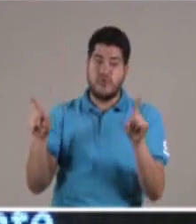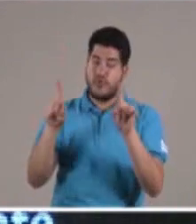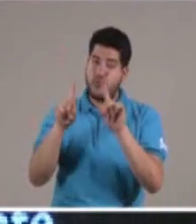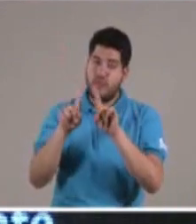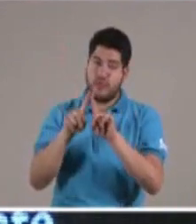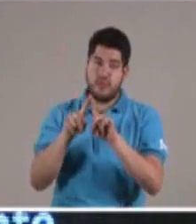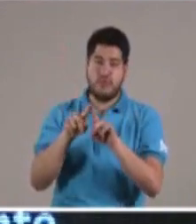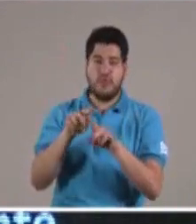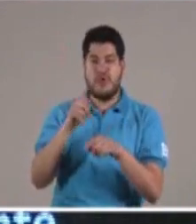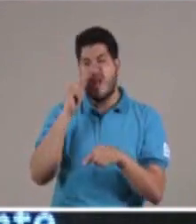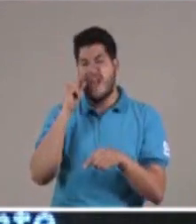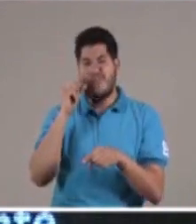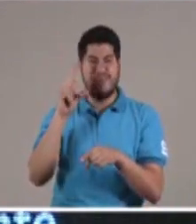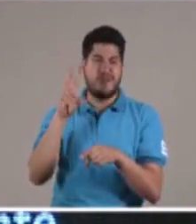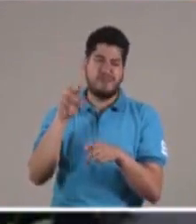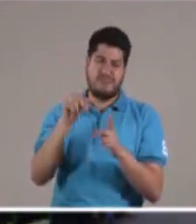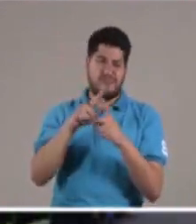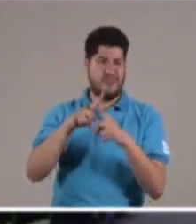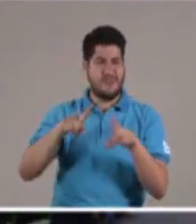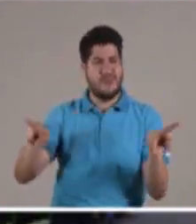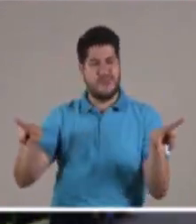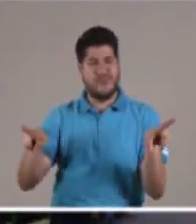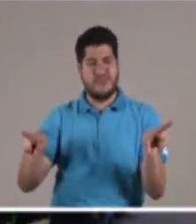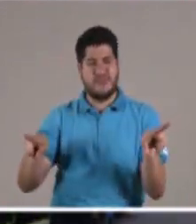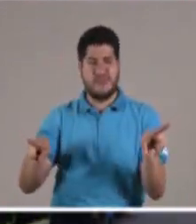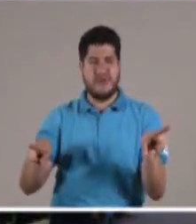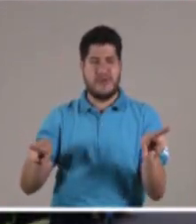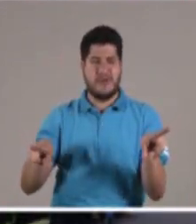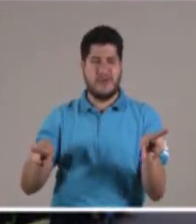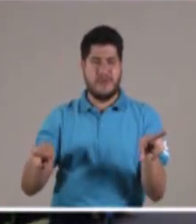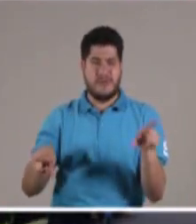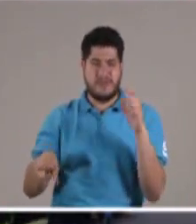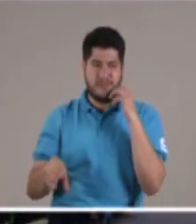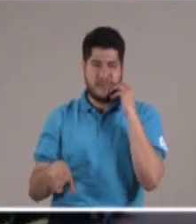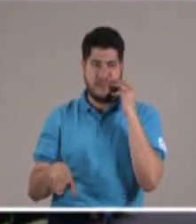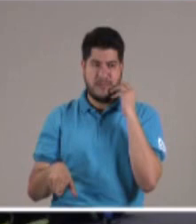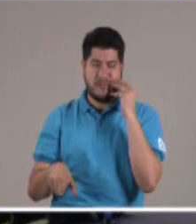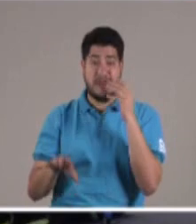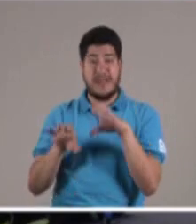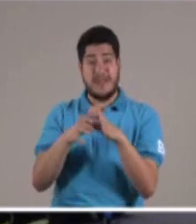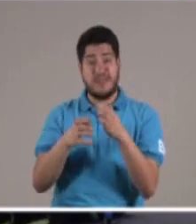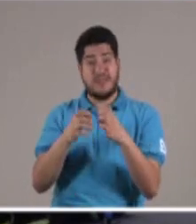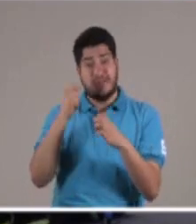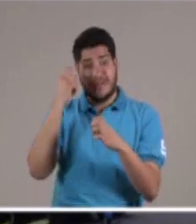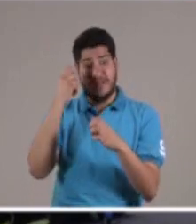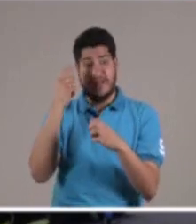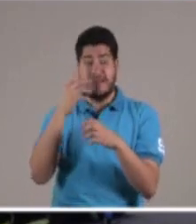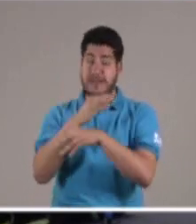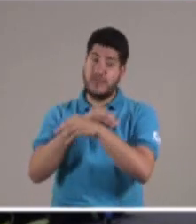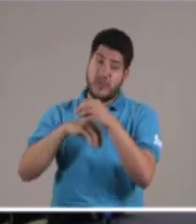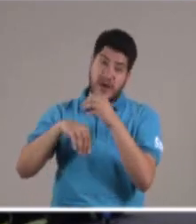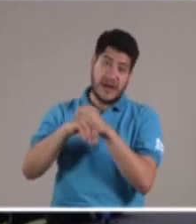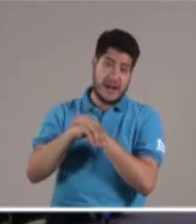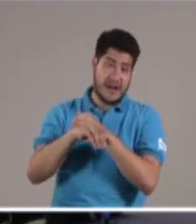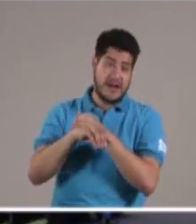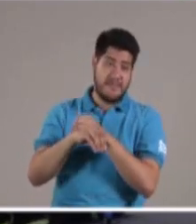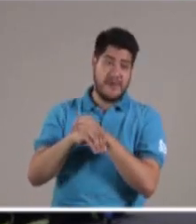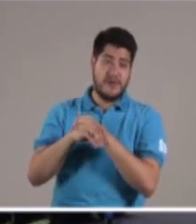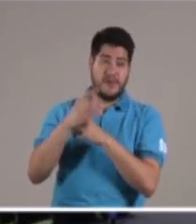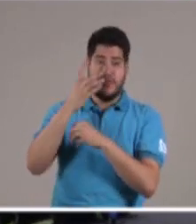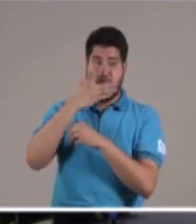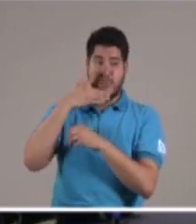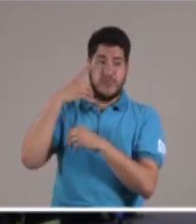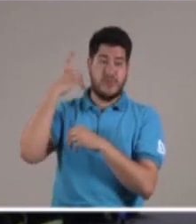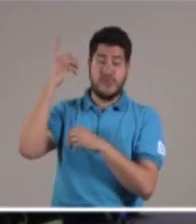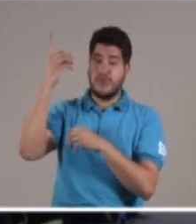no lo separe el hombre pongámoslo en antítesis aquí sería lo que Dios se paró no lo junte el hombre y lo primero que Dios se paró